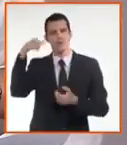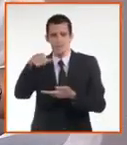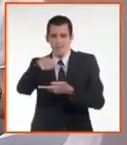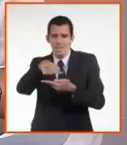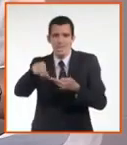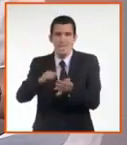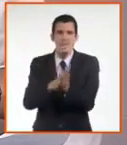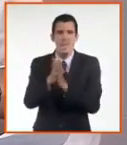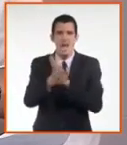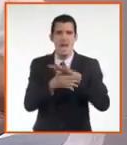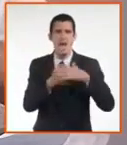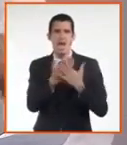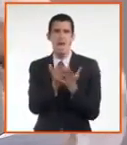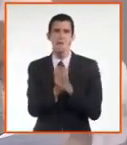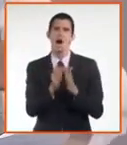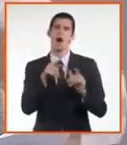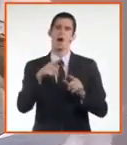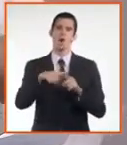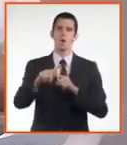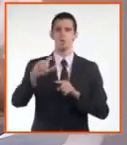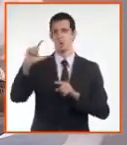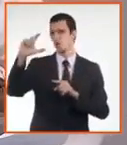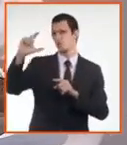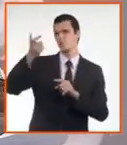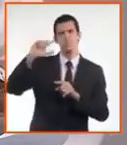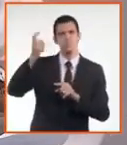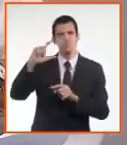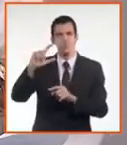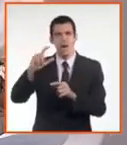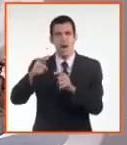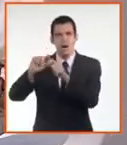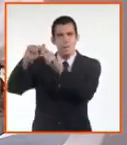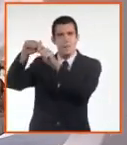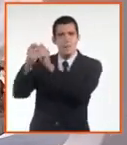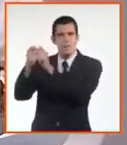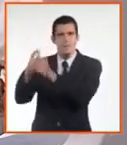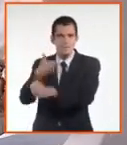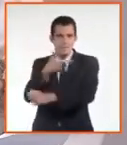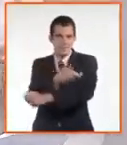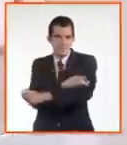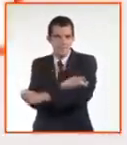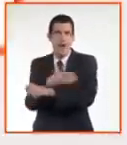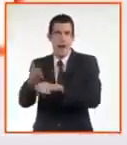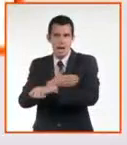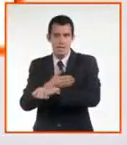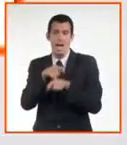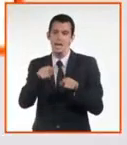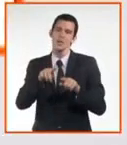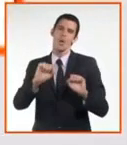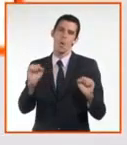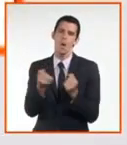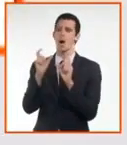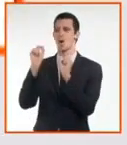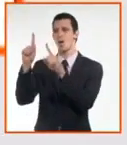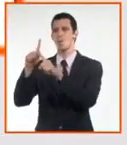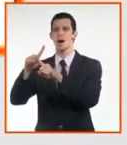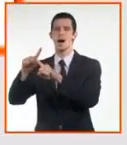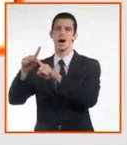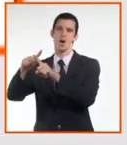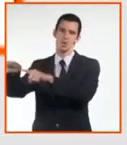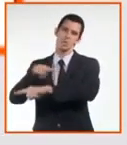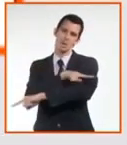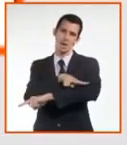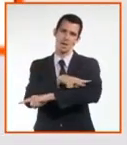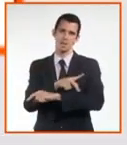pero que ese es más complejo pero hay un proyecto ya de trabajo que lo que lo dirige por supuesto el